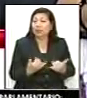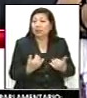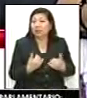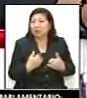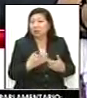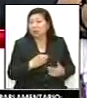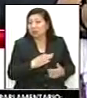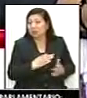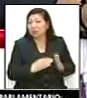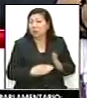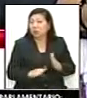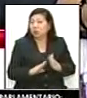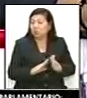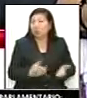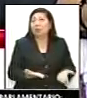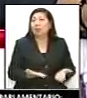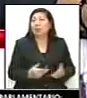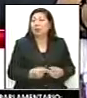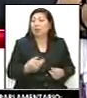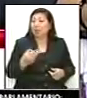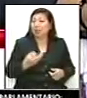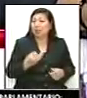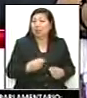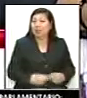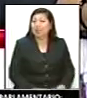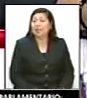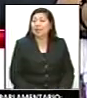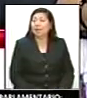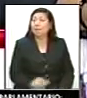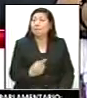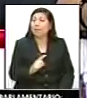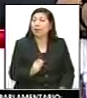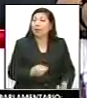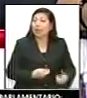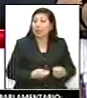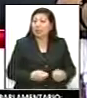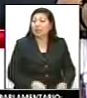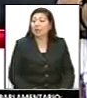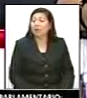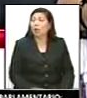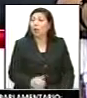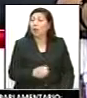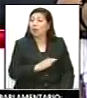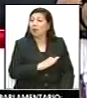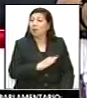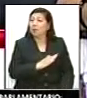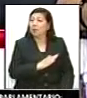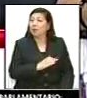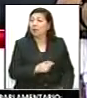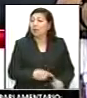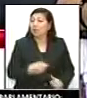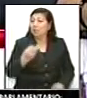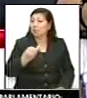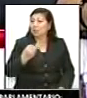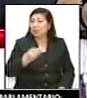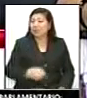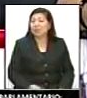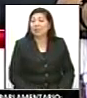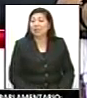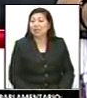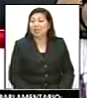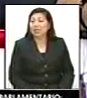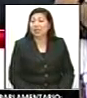haber un fiscal supremo especializado y específico para lavado de activos, otro fiscal supremo específico y